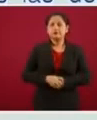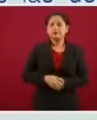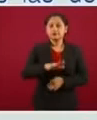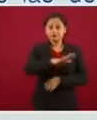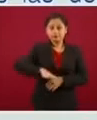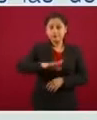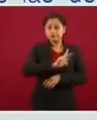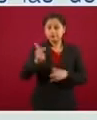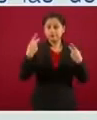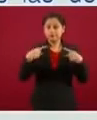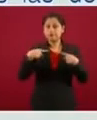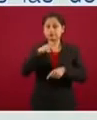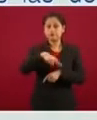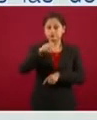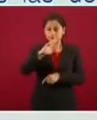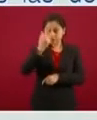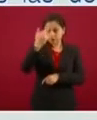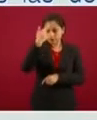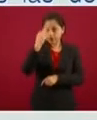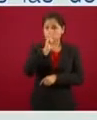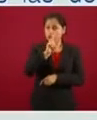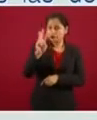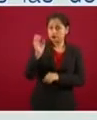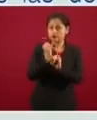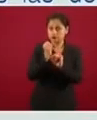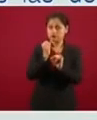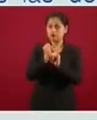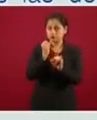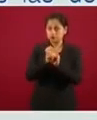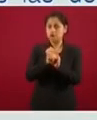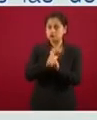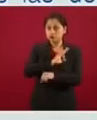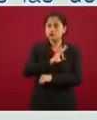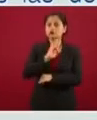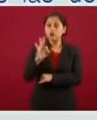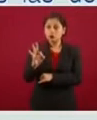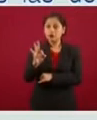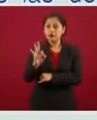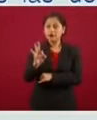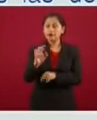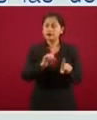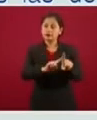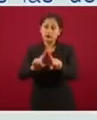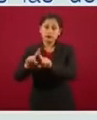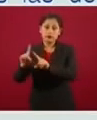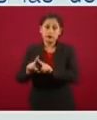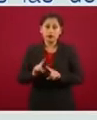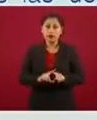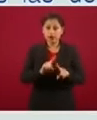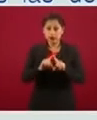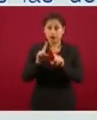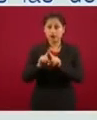un sitio de internet específicamente para todos los materiales técnicos que son de aplicación